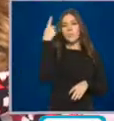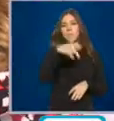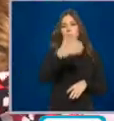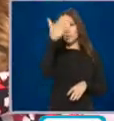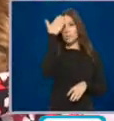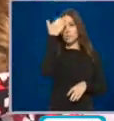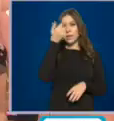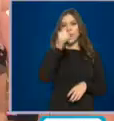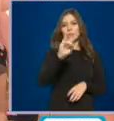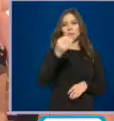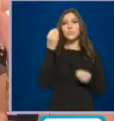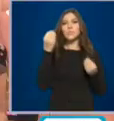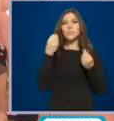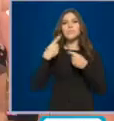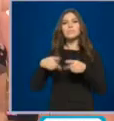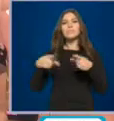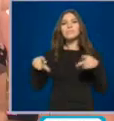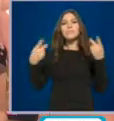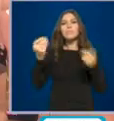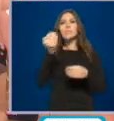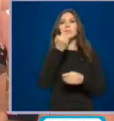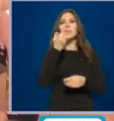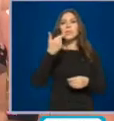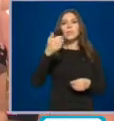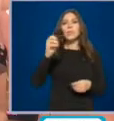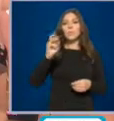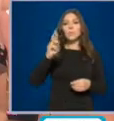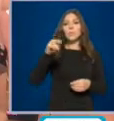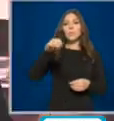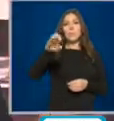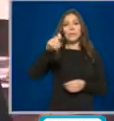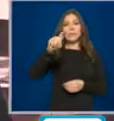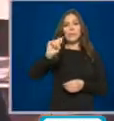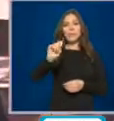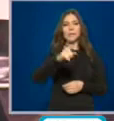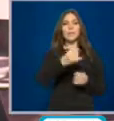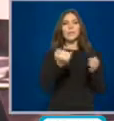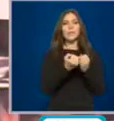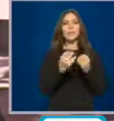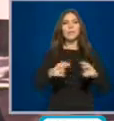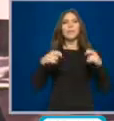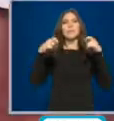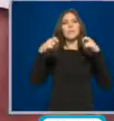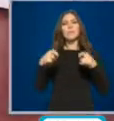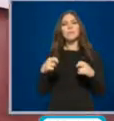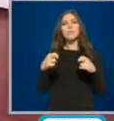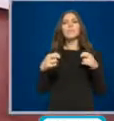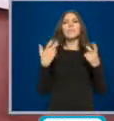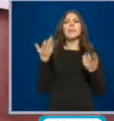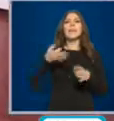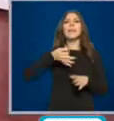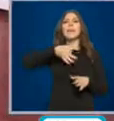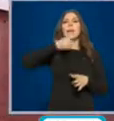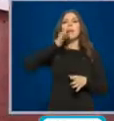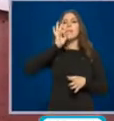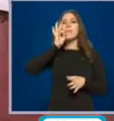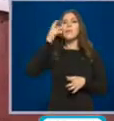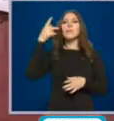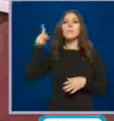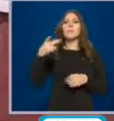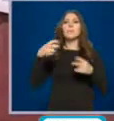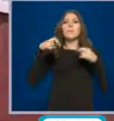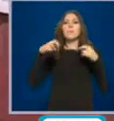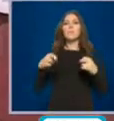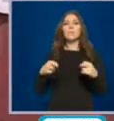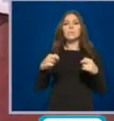es realmente gourmet, ¿no? Y también hay otra cosa que me encanta, los cafés al aire libre para tomar la copa, ahora sí que lo que le conocen los americanos como la